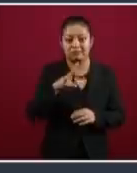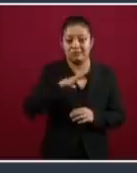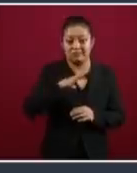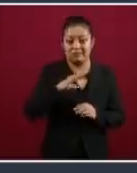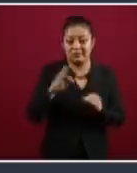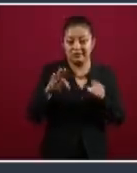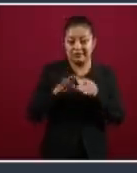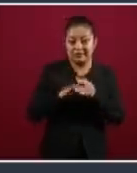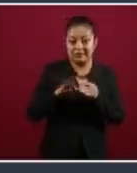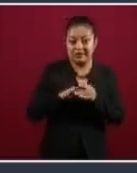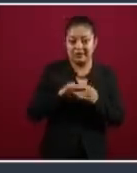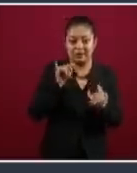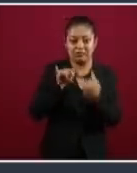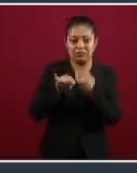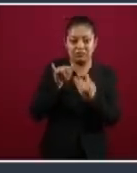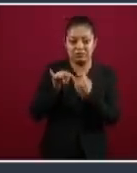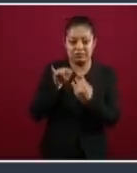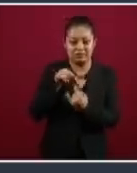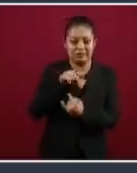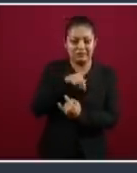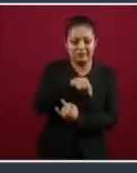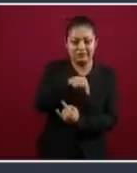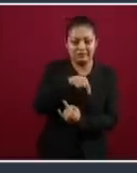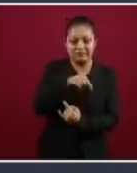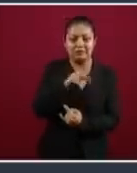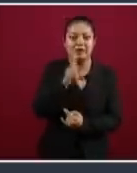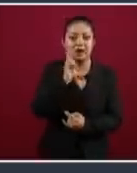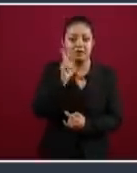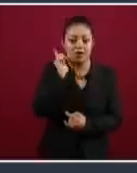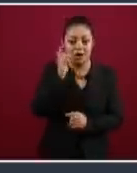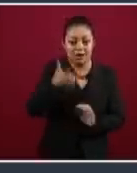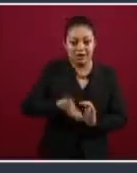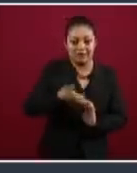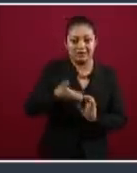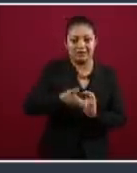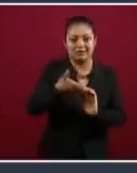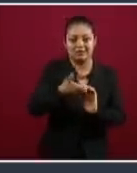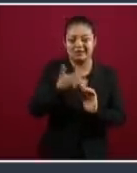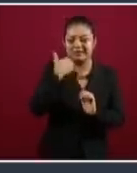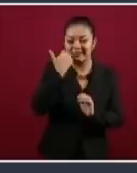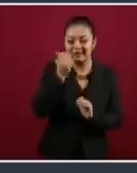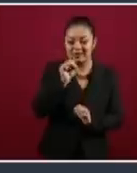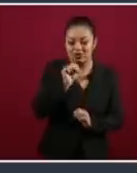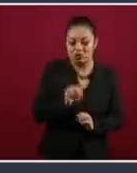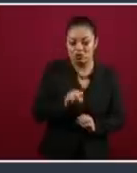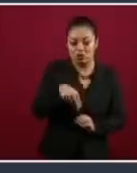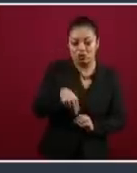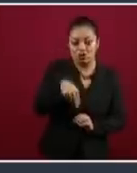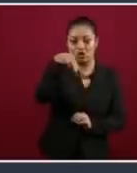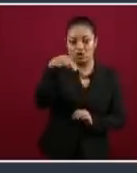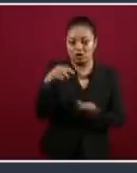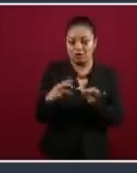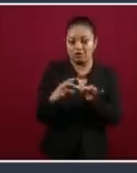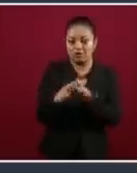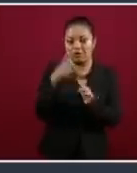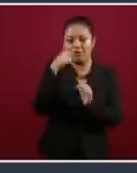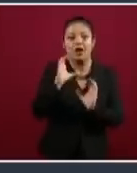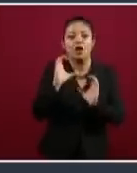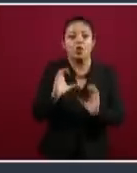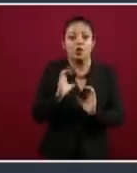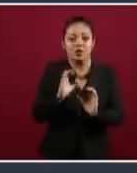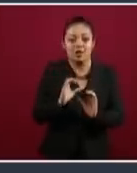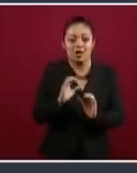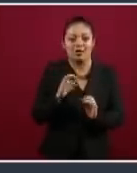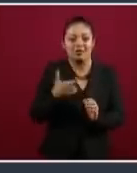y tratar de que con la rehabilitación de algunos pasos de fauna, reconectar la parte sur y norte de la reserva de la biosfera. Y